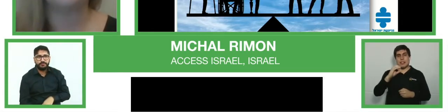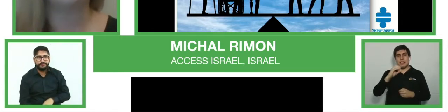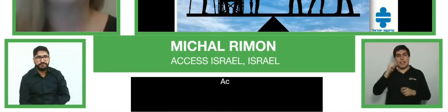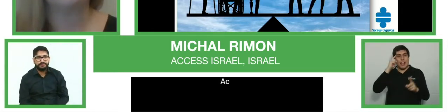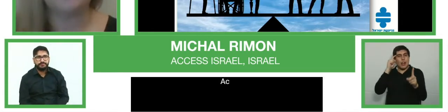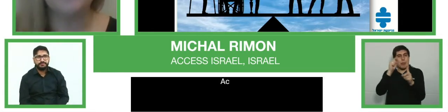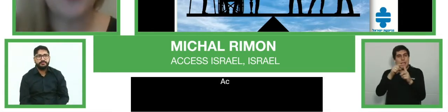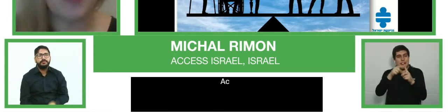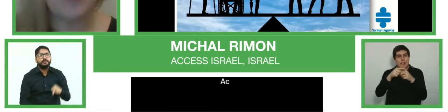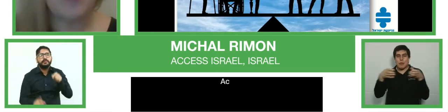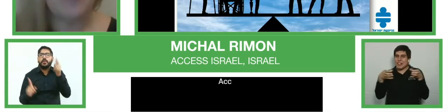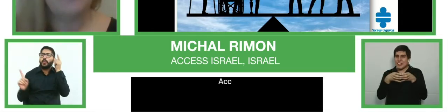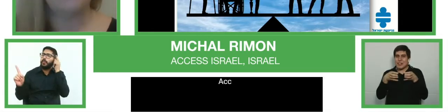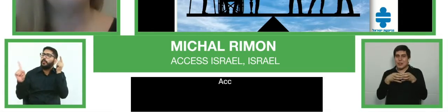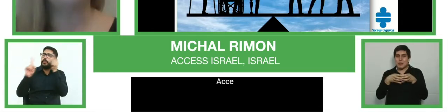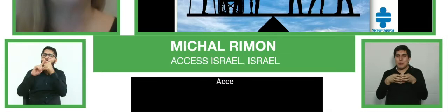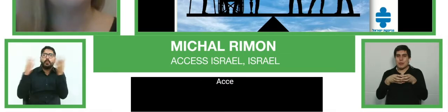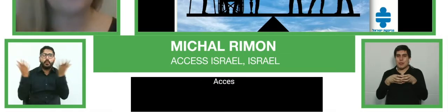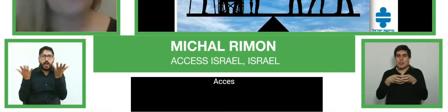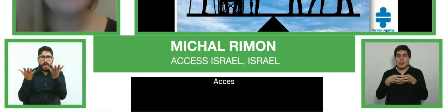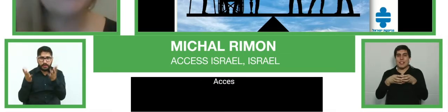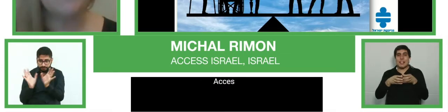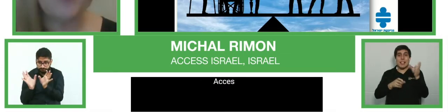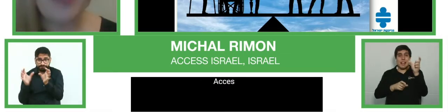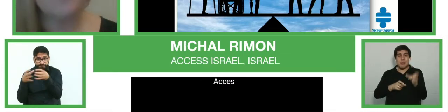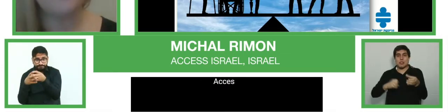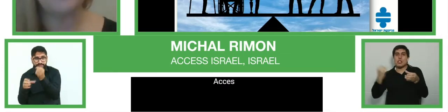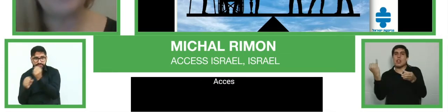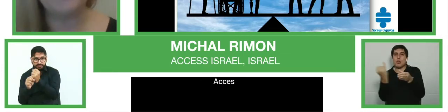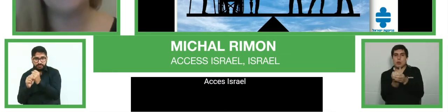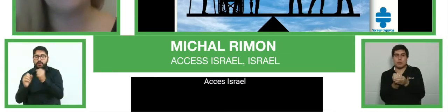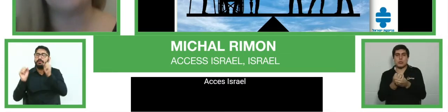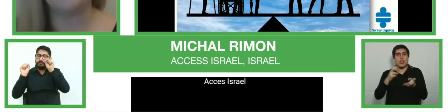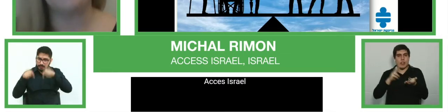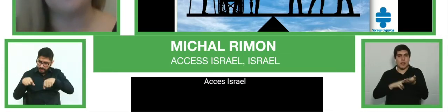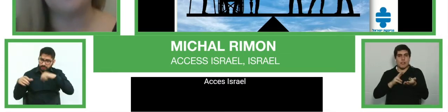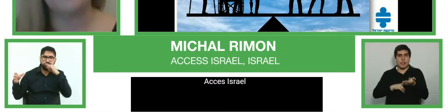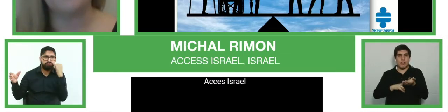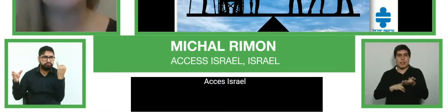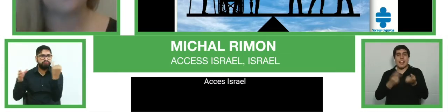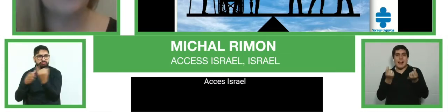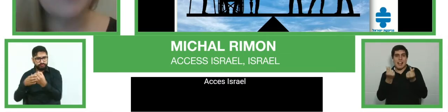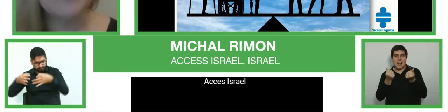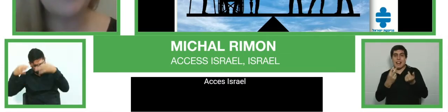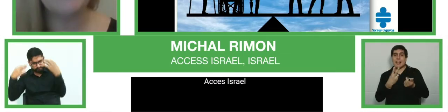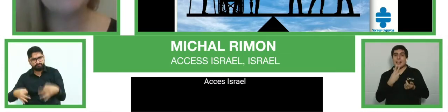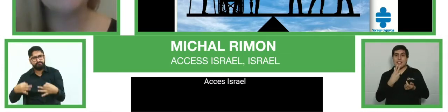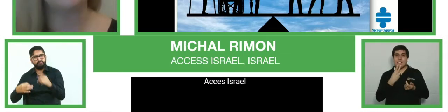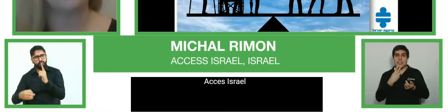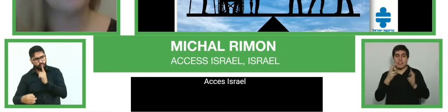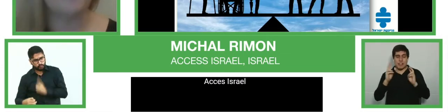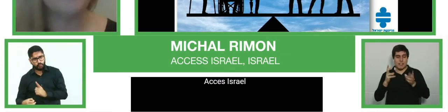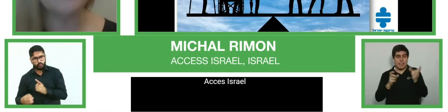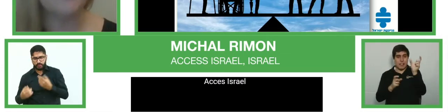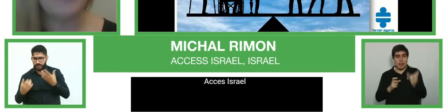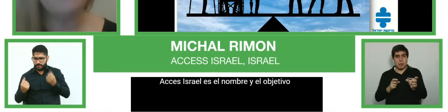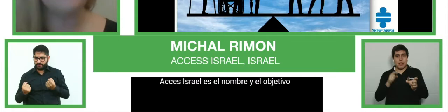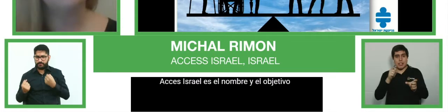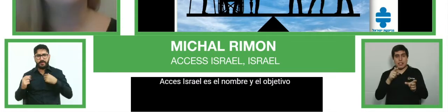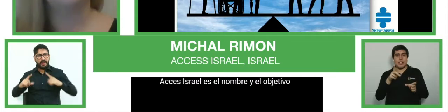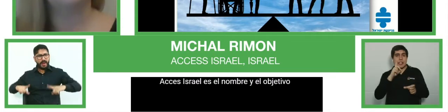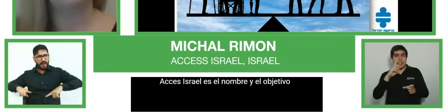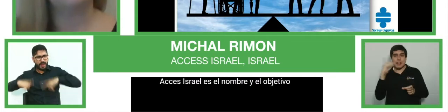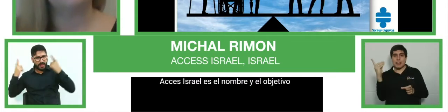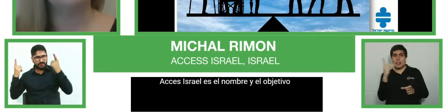el objetivo final es una inclusión real, mejorar la calidad de vida para la gente que tiene discapacidades